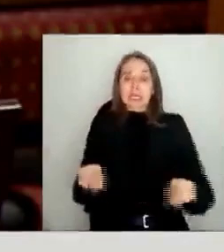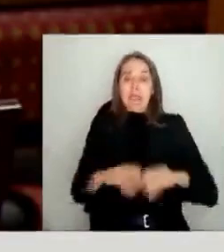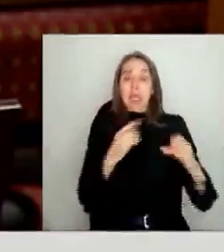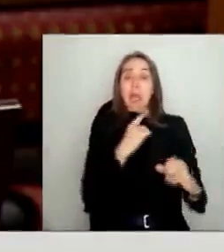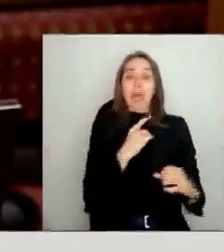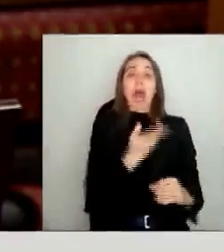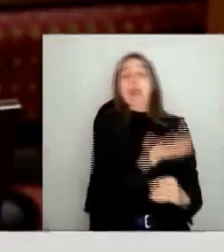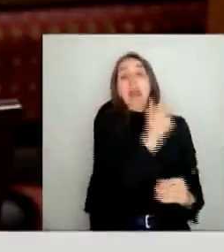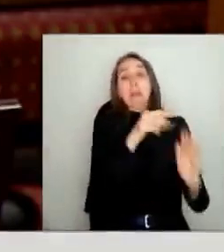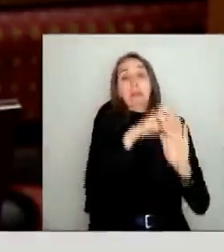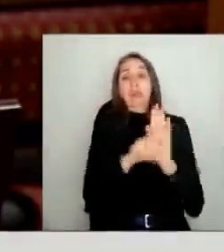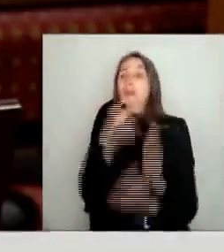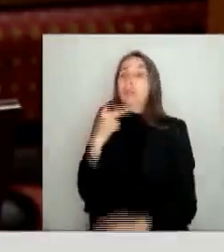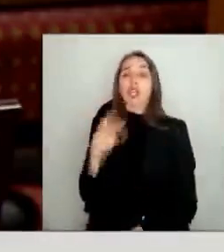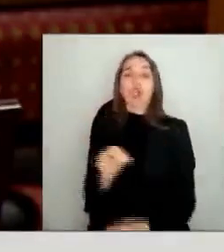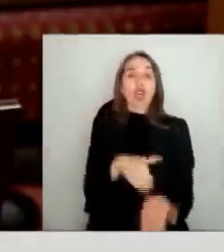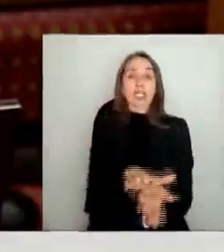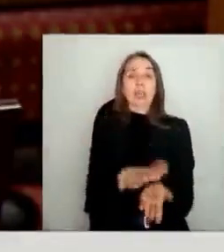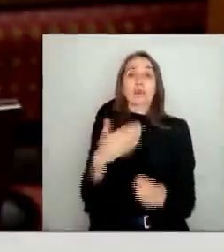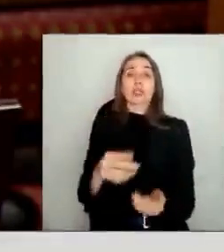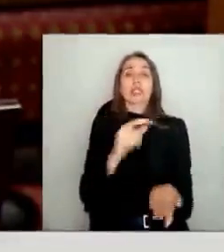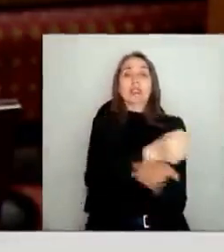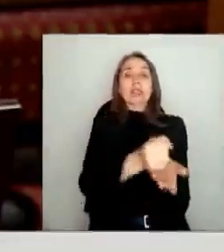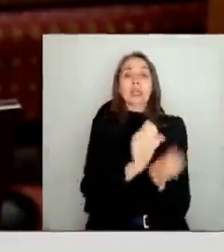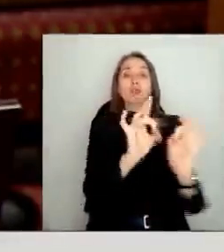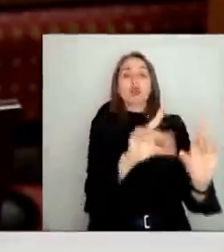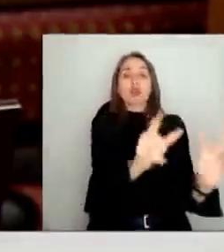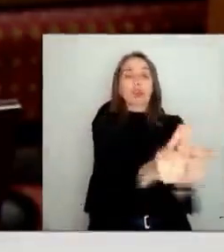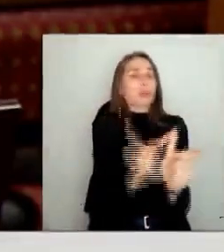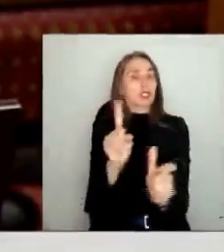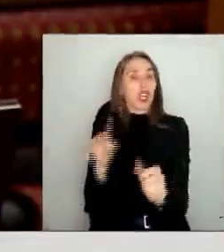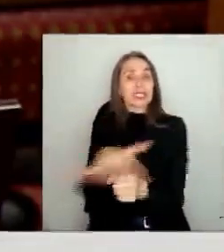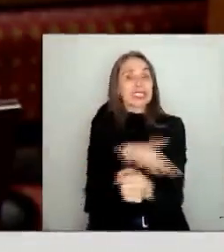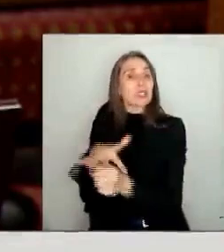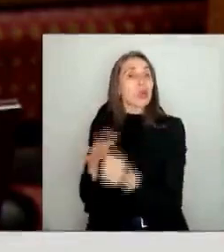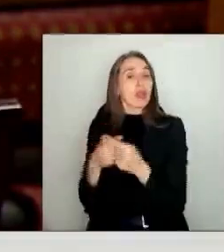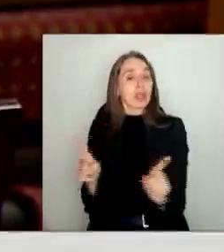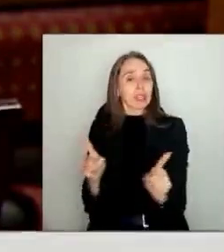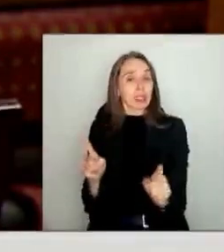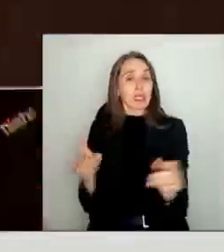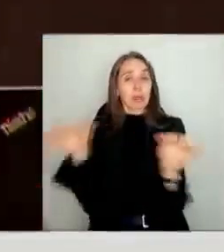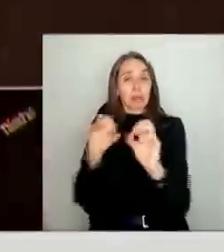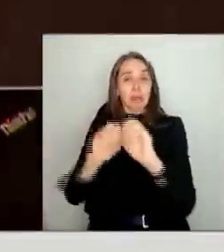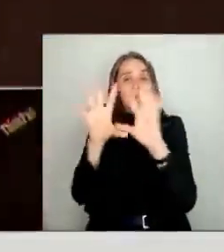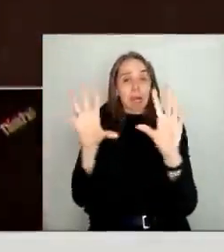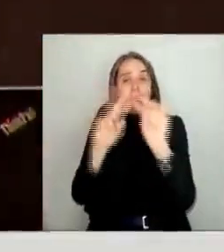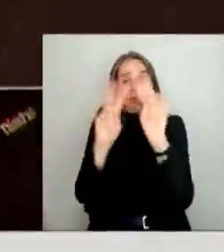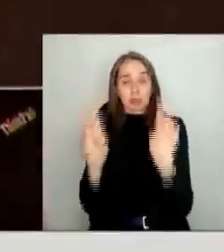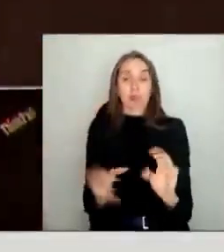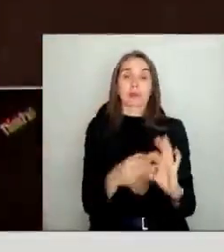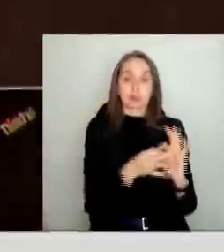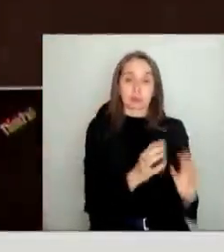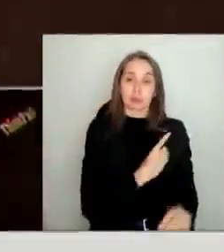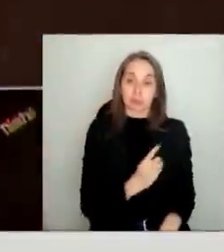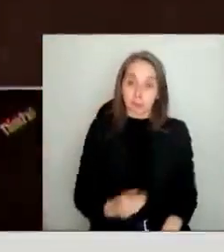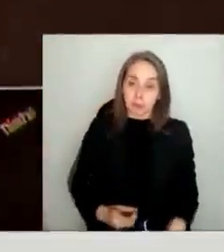se rechaza porque ya está radicado y eso no es así son situaciones totalmente distintas para clarificar el tema Gracias diputado Bueno hay una